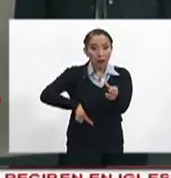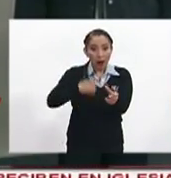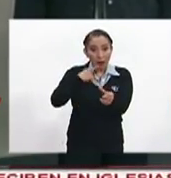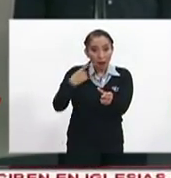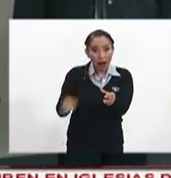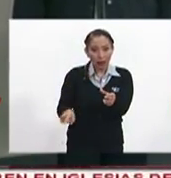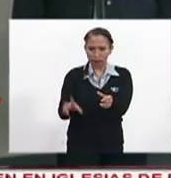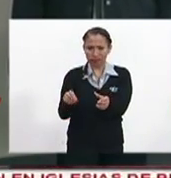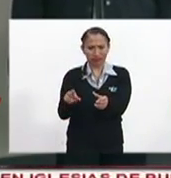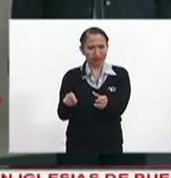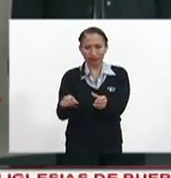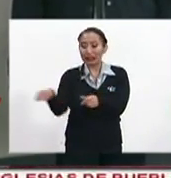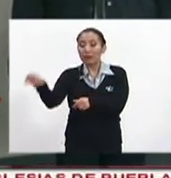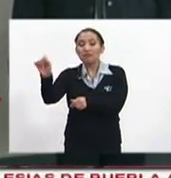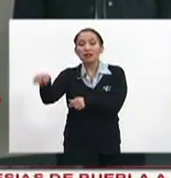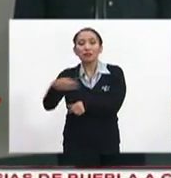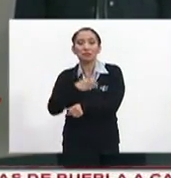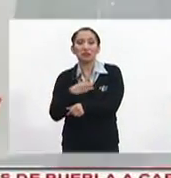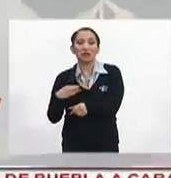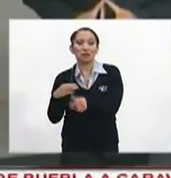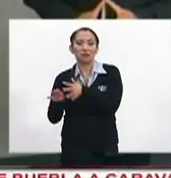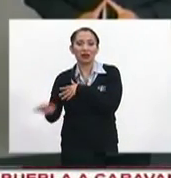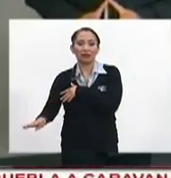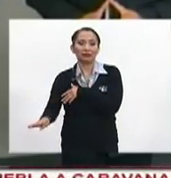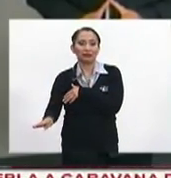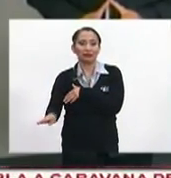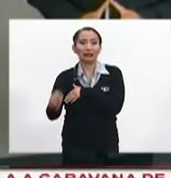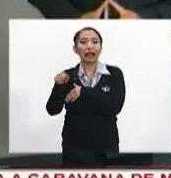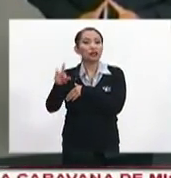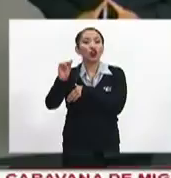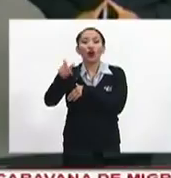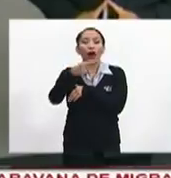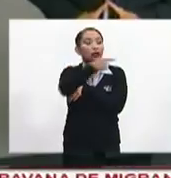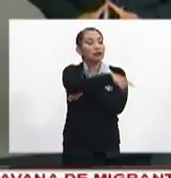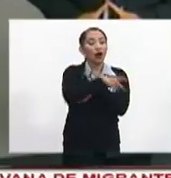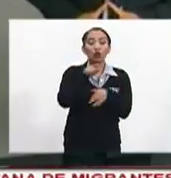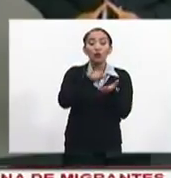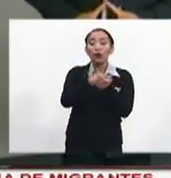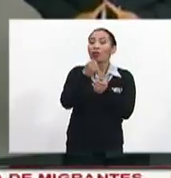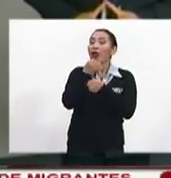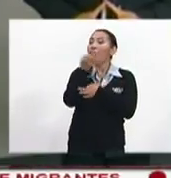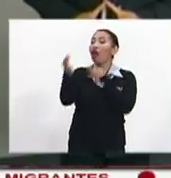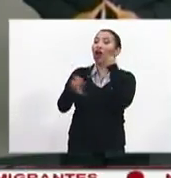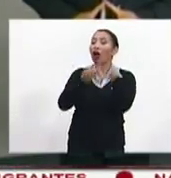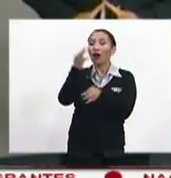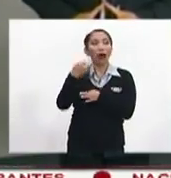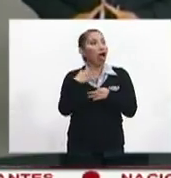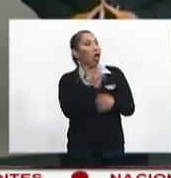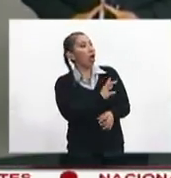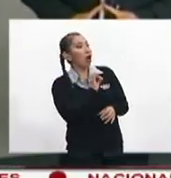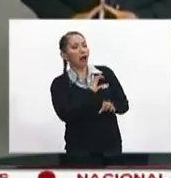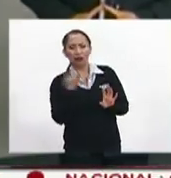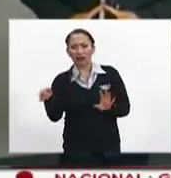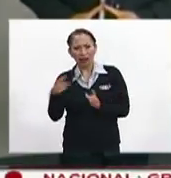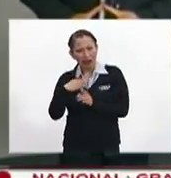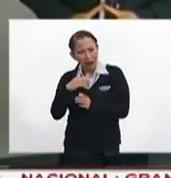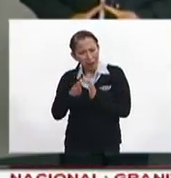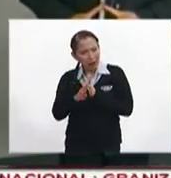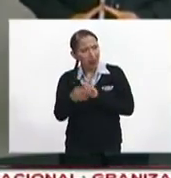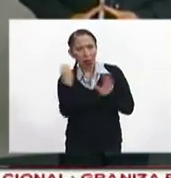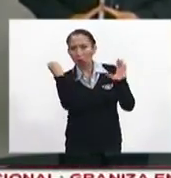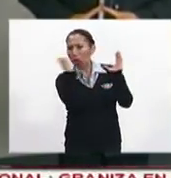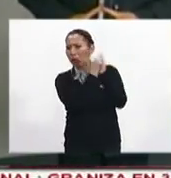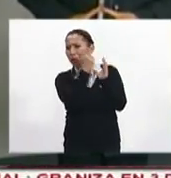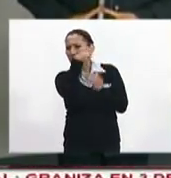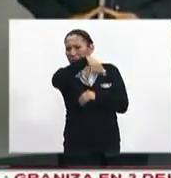gobierno, le corresponde a los propios migrantes. Esto no fue producto de un tuit, ni creo que los migrantes le hicieran mucho